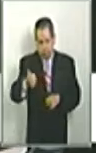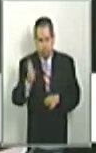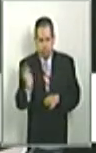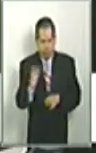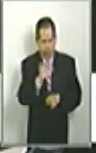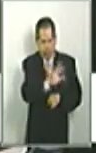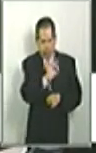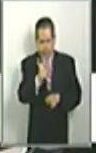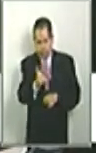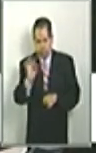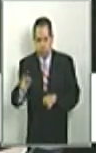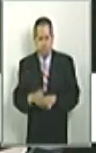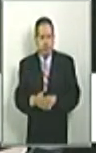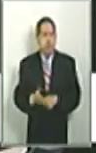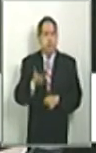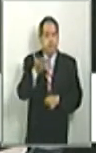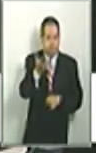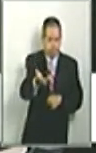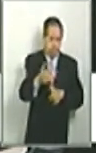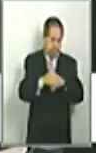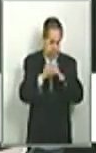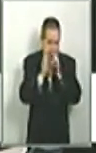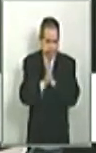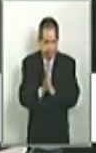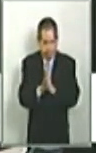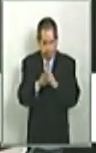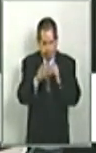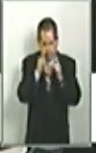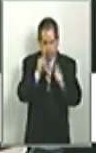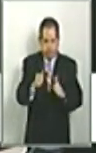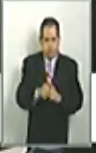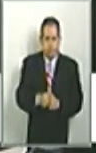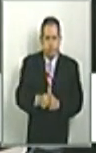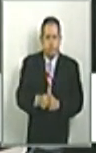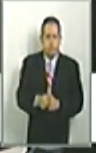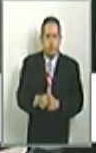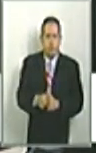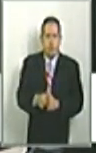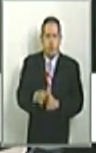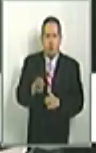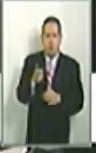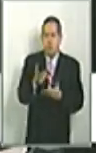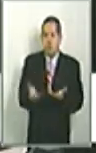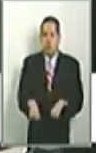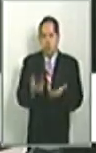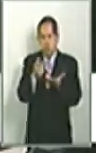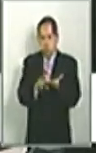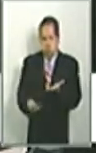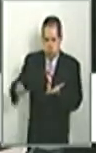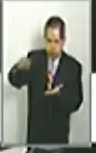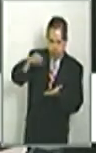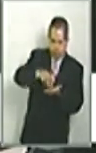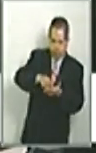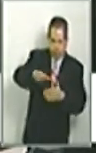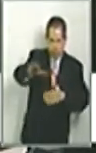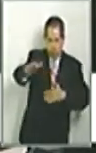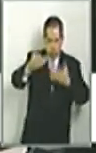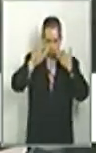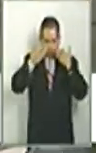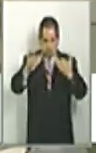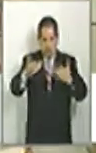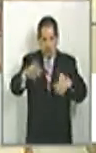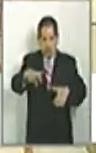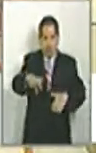elegimos. Les ruego a ustedes por que hagan el favor de ponerse de pie para la toma de protesta